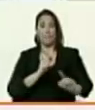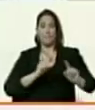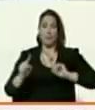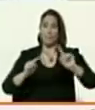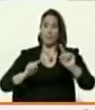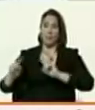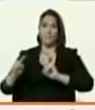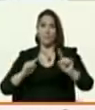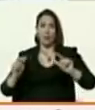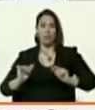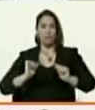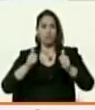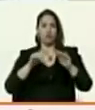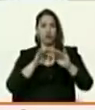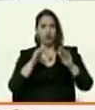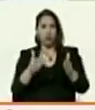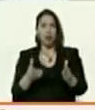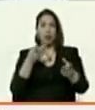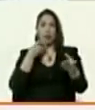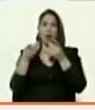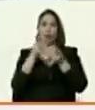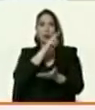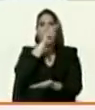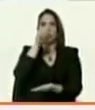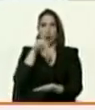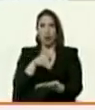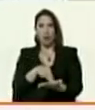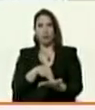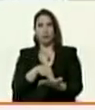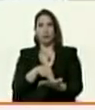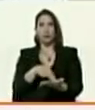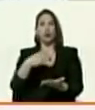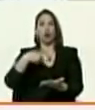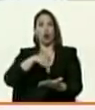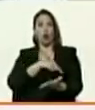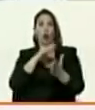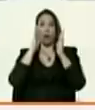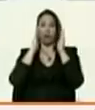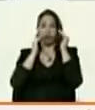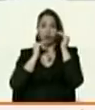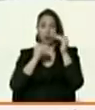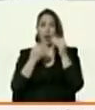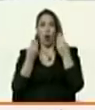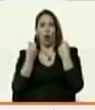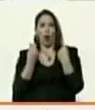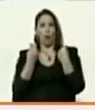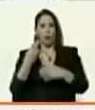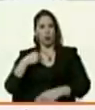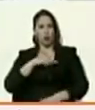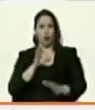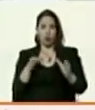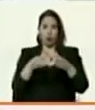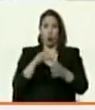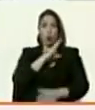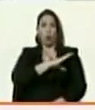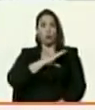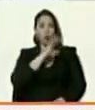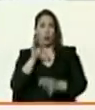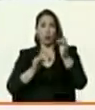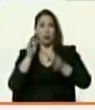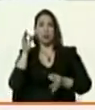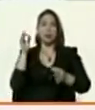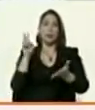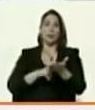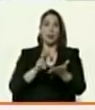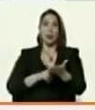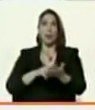que emprende la Mesa de Diálogo Nacional y estamos atentos como Comisión para la Justicia, la Verdad, la Paz y